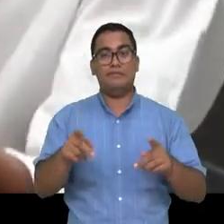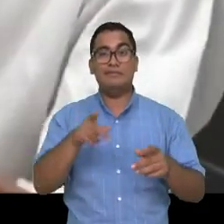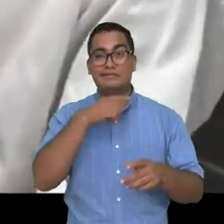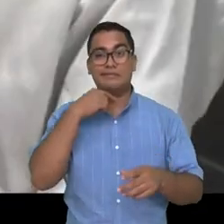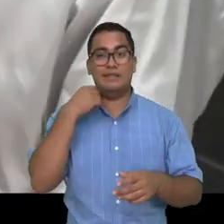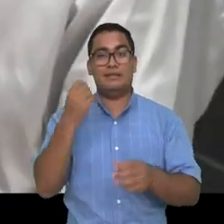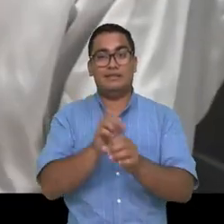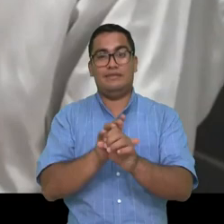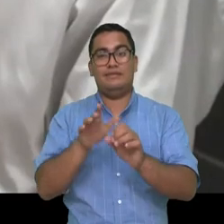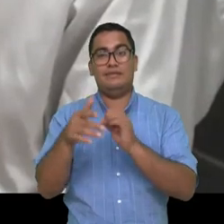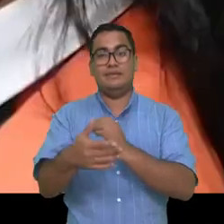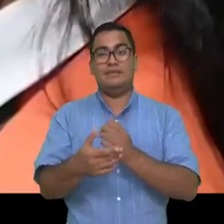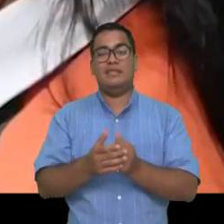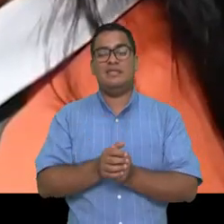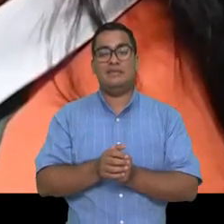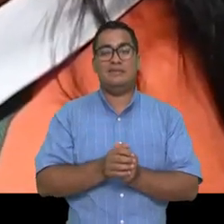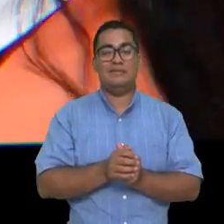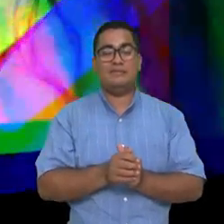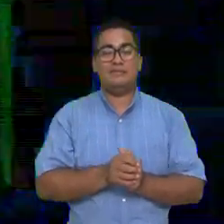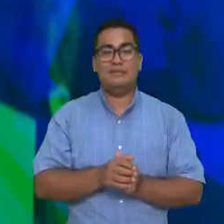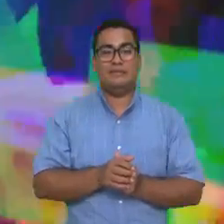positivas de coronavirus.